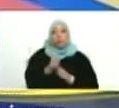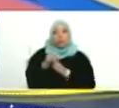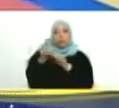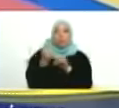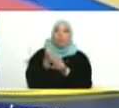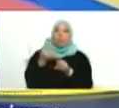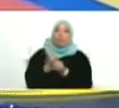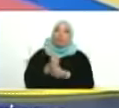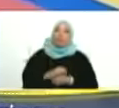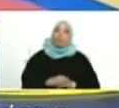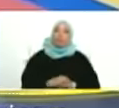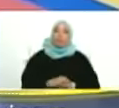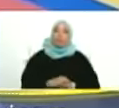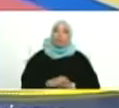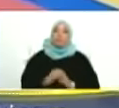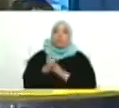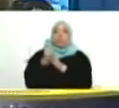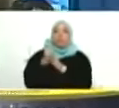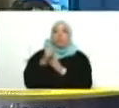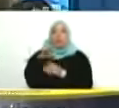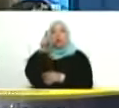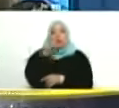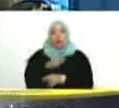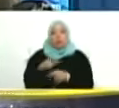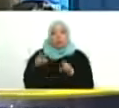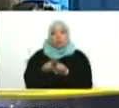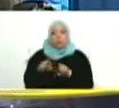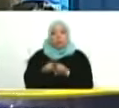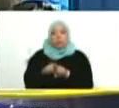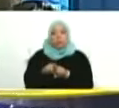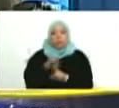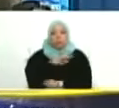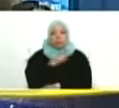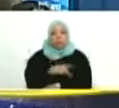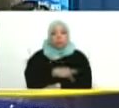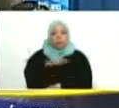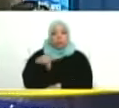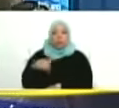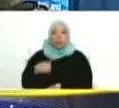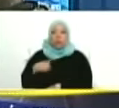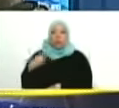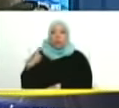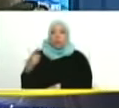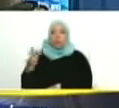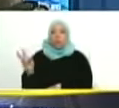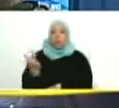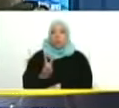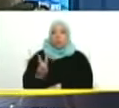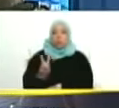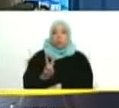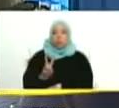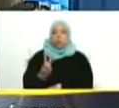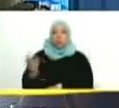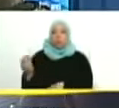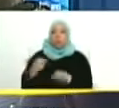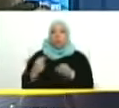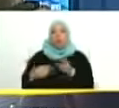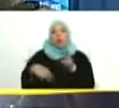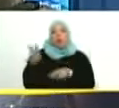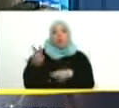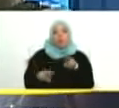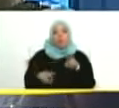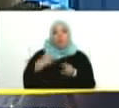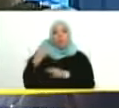las lideresas, los jefes y las jefas de las fuerzas populares en el territorio son la máxima expresión